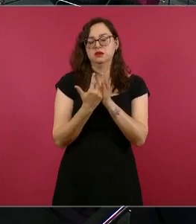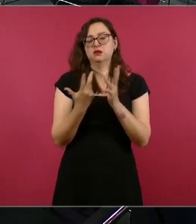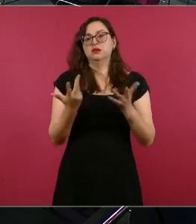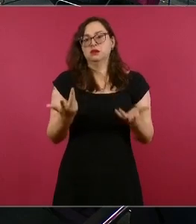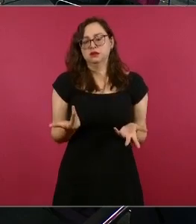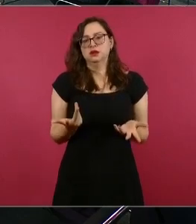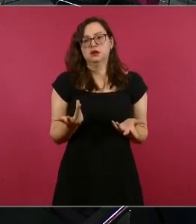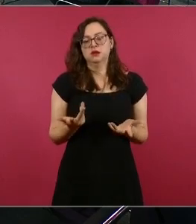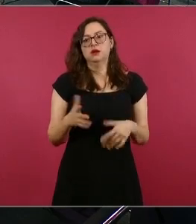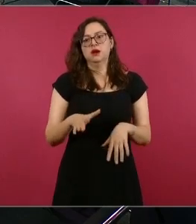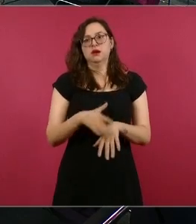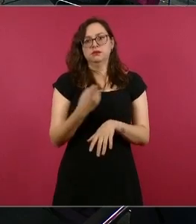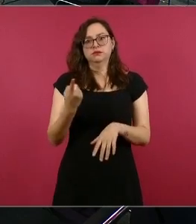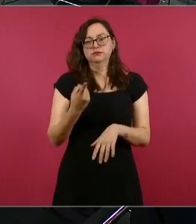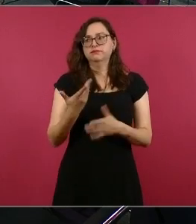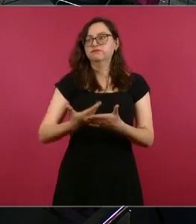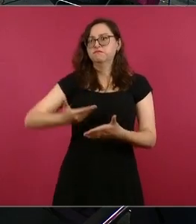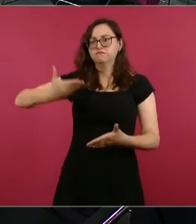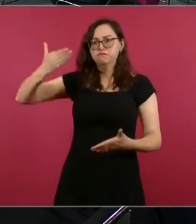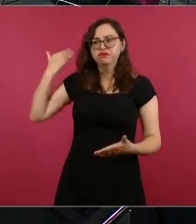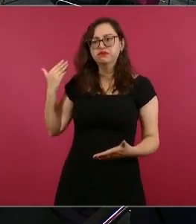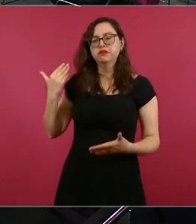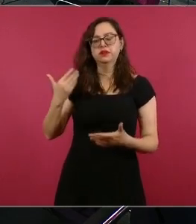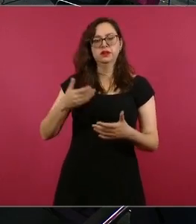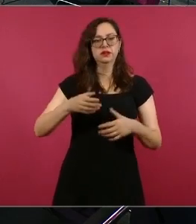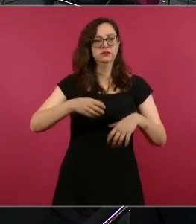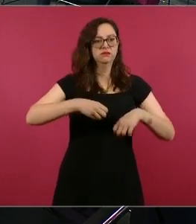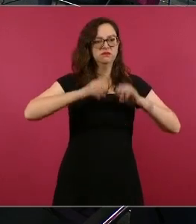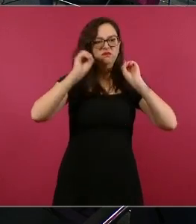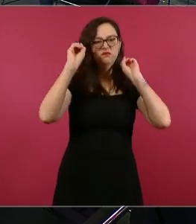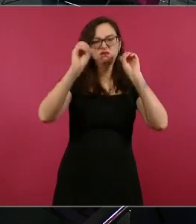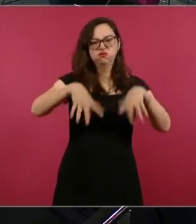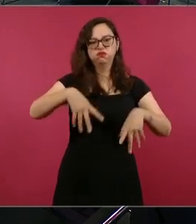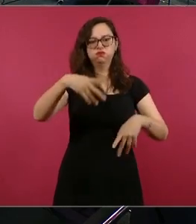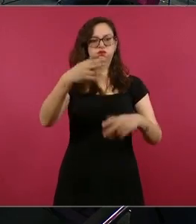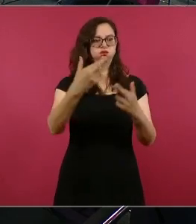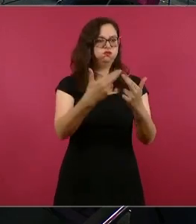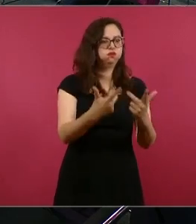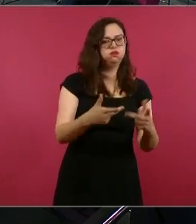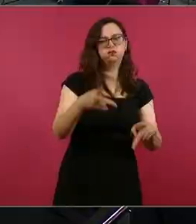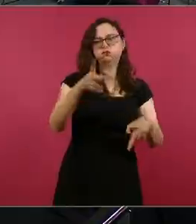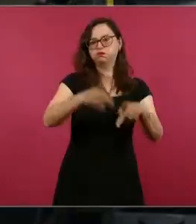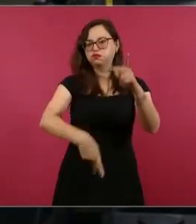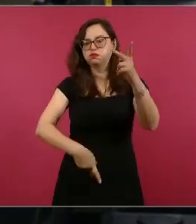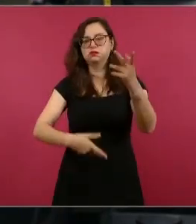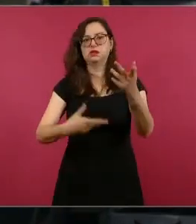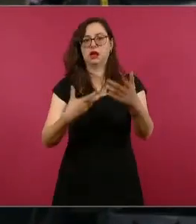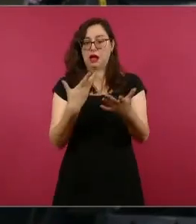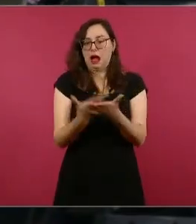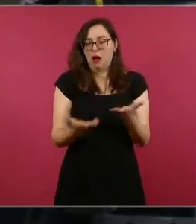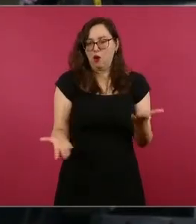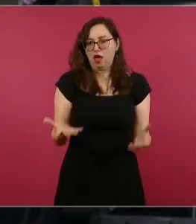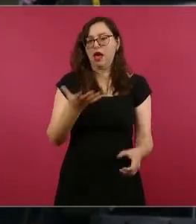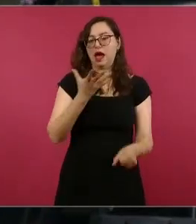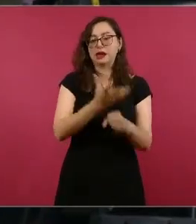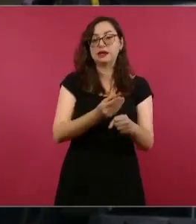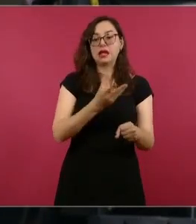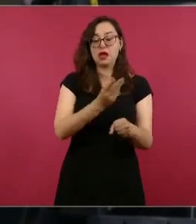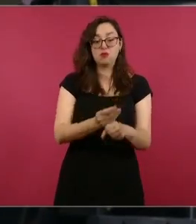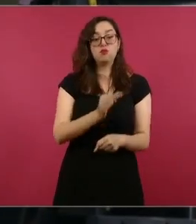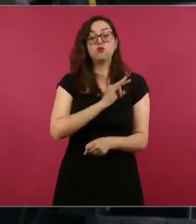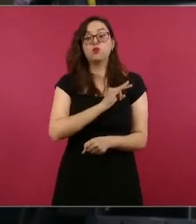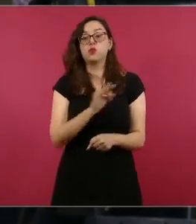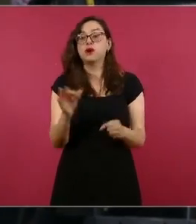a consecuencia de este abandono que dejaron estas administraciones. Entonces, si nos pueden especificar un poquito cómo fue todo